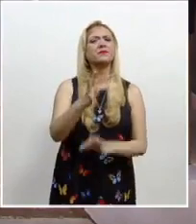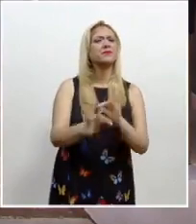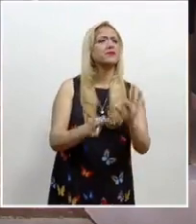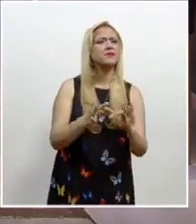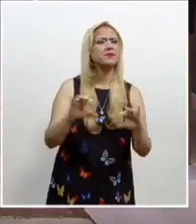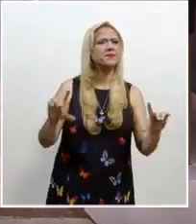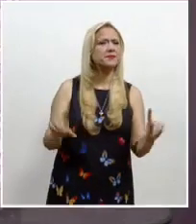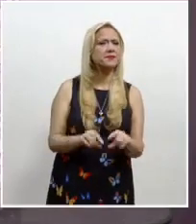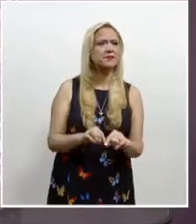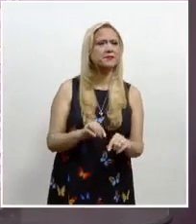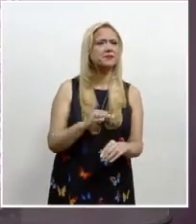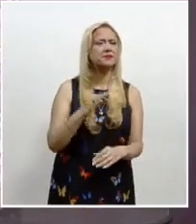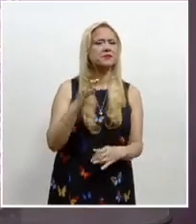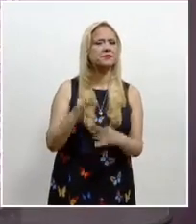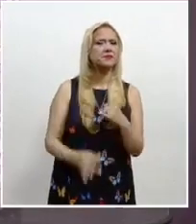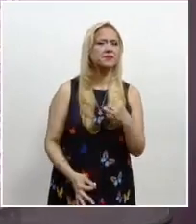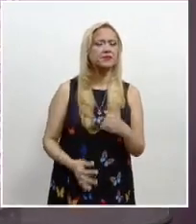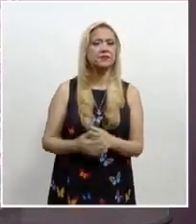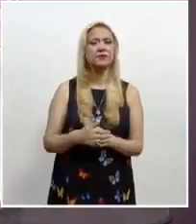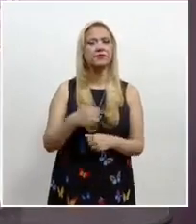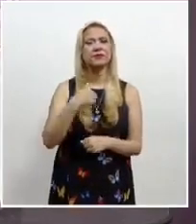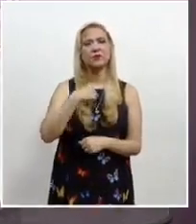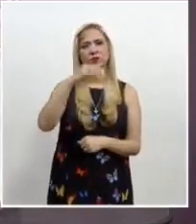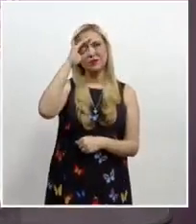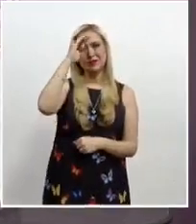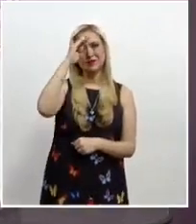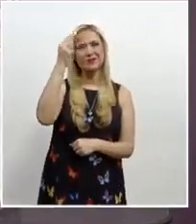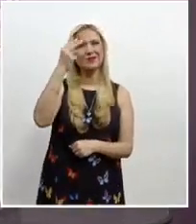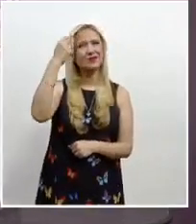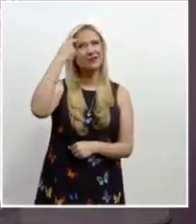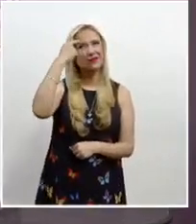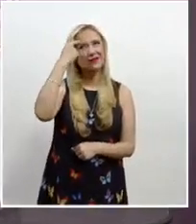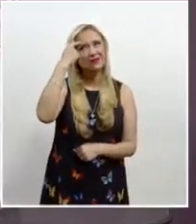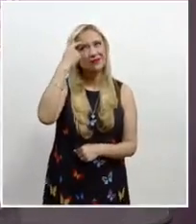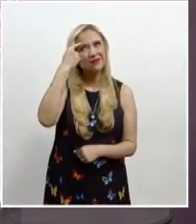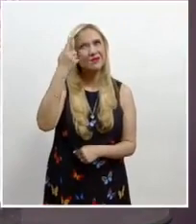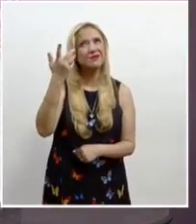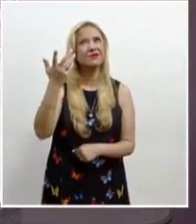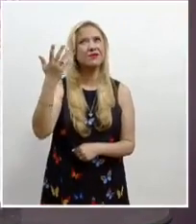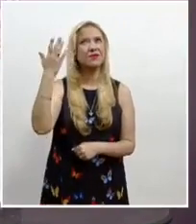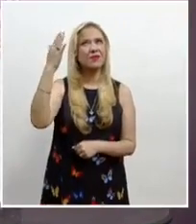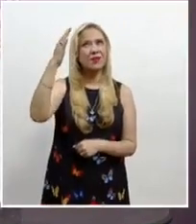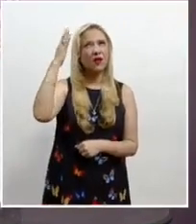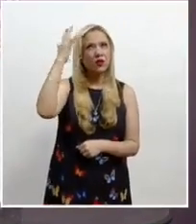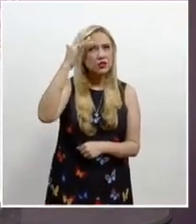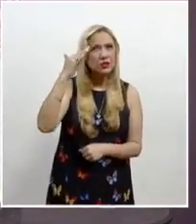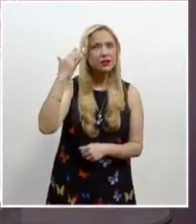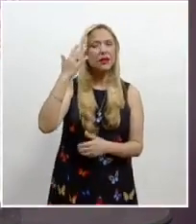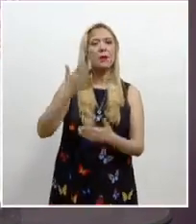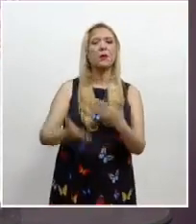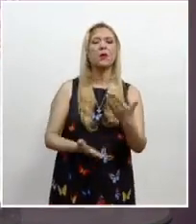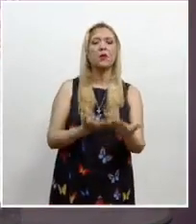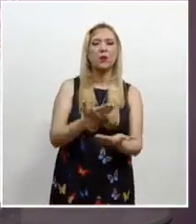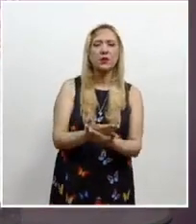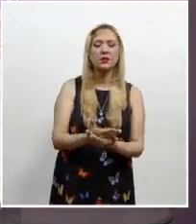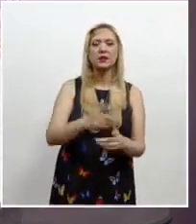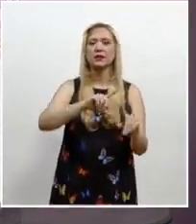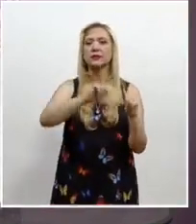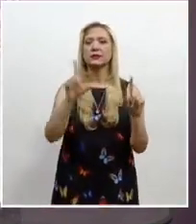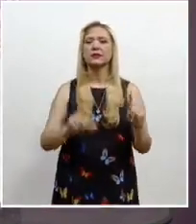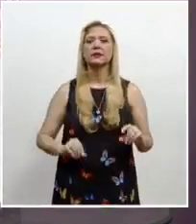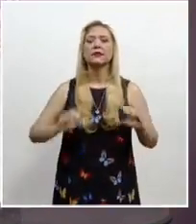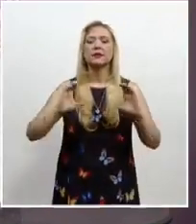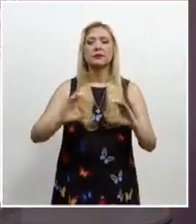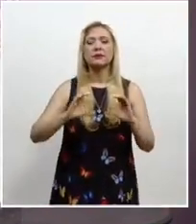doctora? Bueno, yo creo que hacer conciencia que esta propuesta de un Sistema Nacional de Cuidados